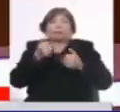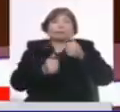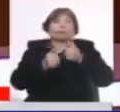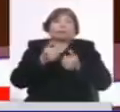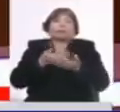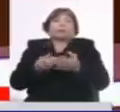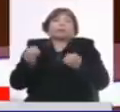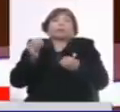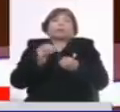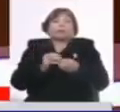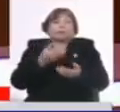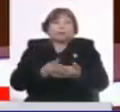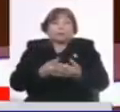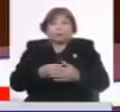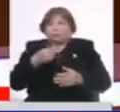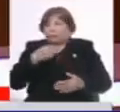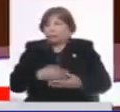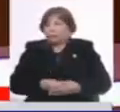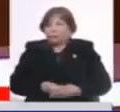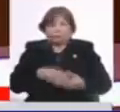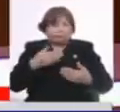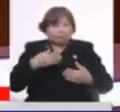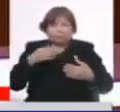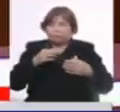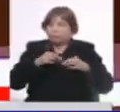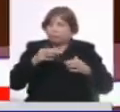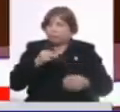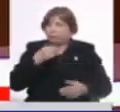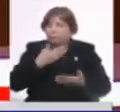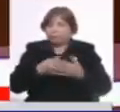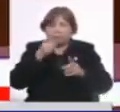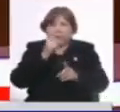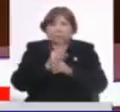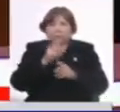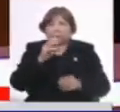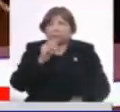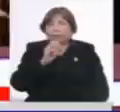va a ser el aporte que ha mencionado el premier Aníbal Torres.